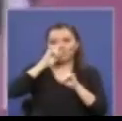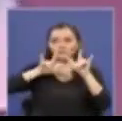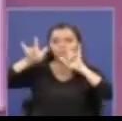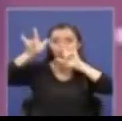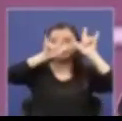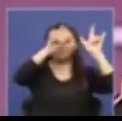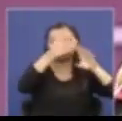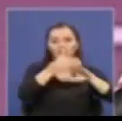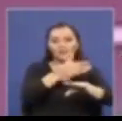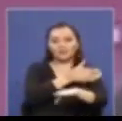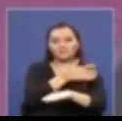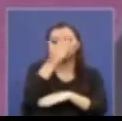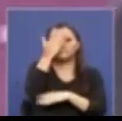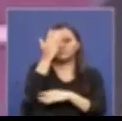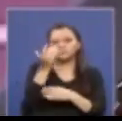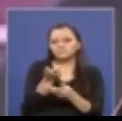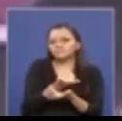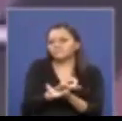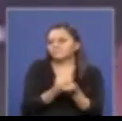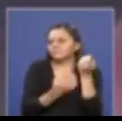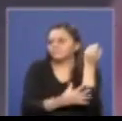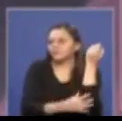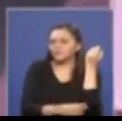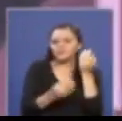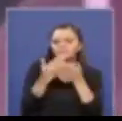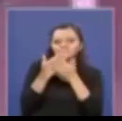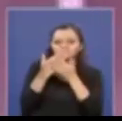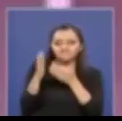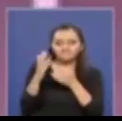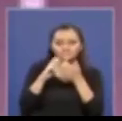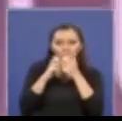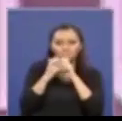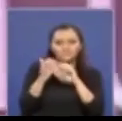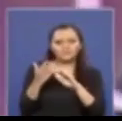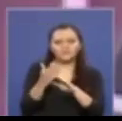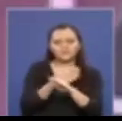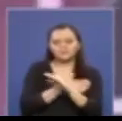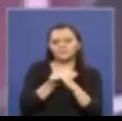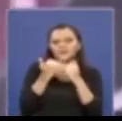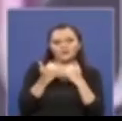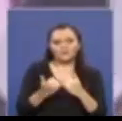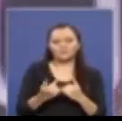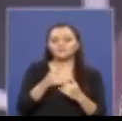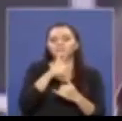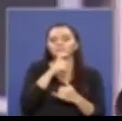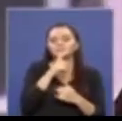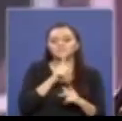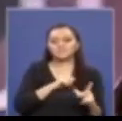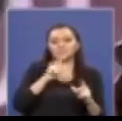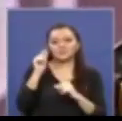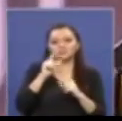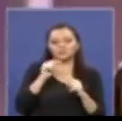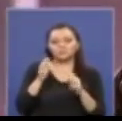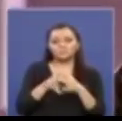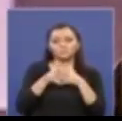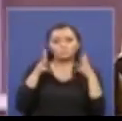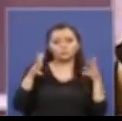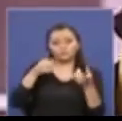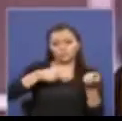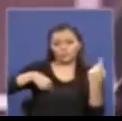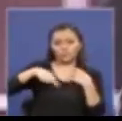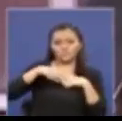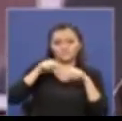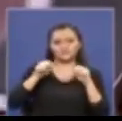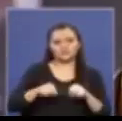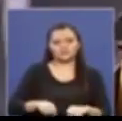propia, exiliados de la pobreza, expulsados de su propia tierra. Me refiero a nuestros hermanos migrantes. Muchos están retornando,